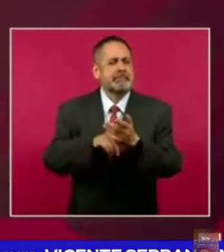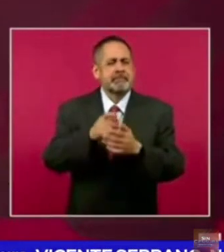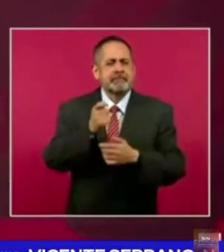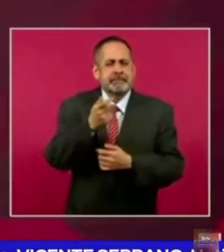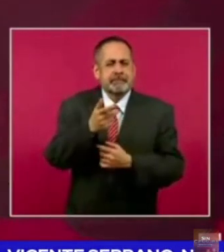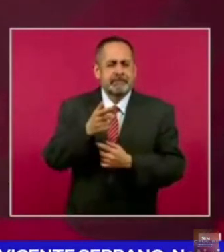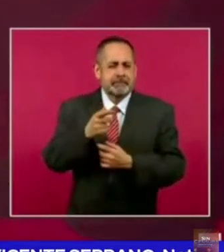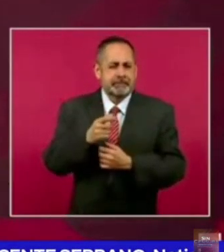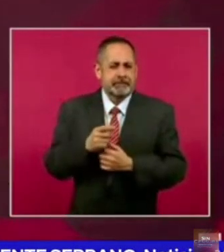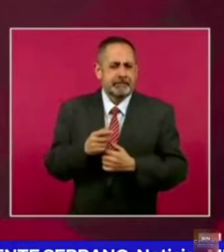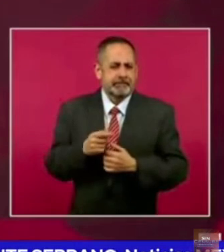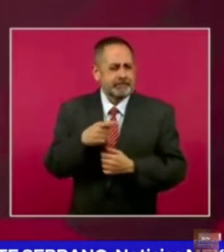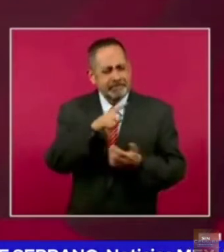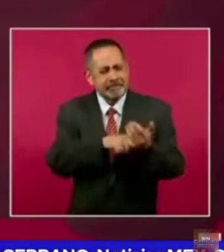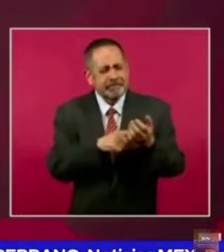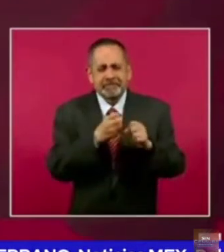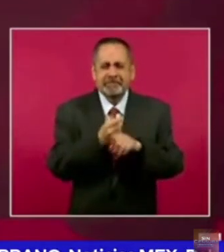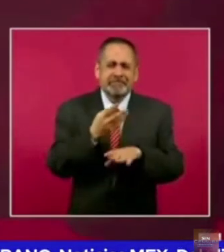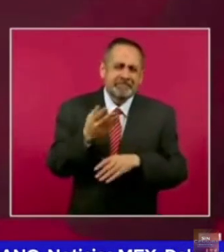mucha falsedad.